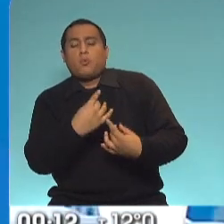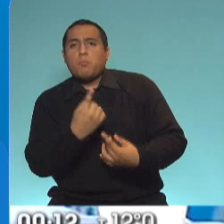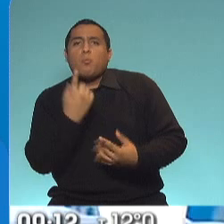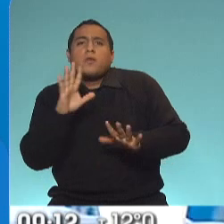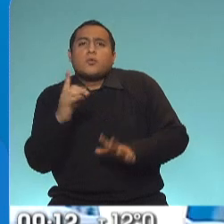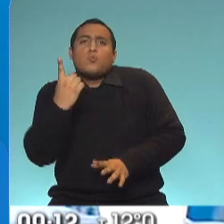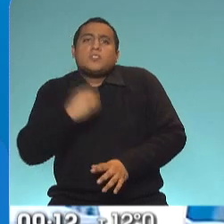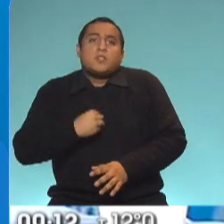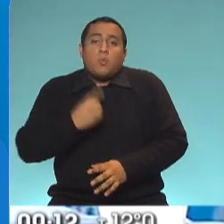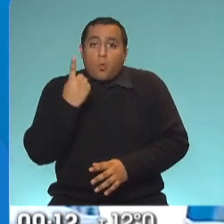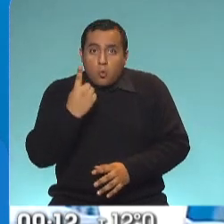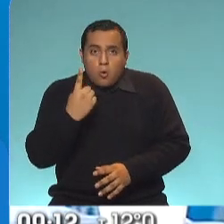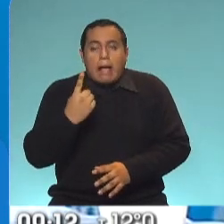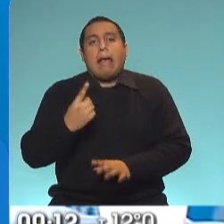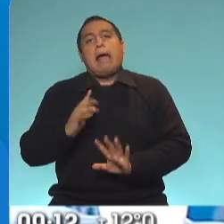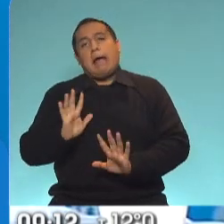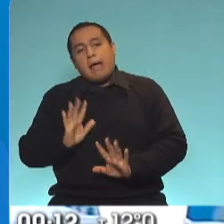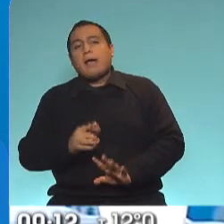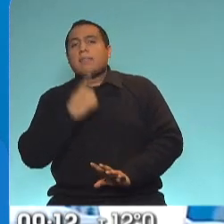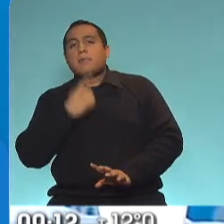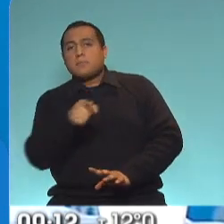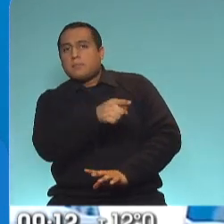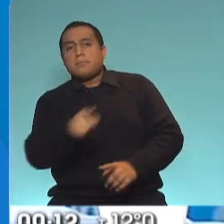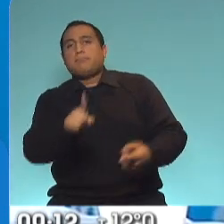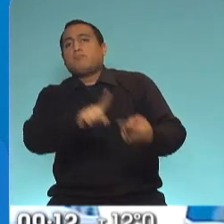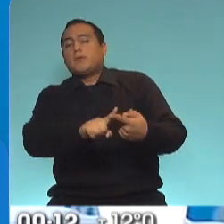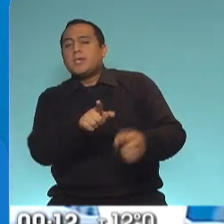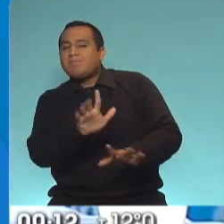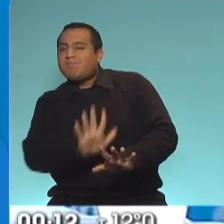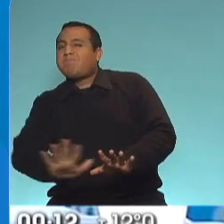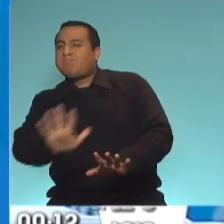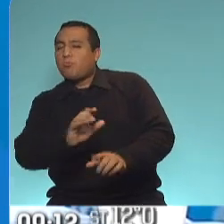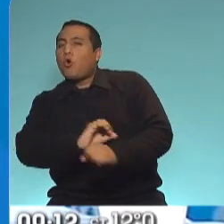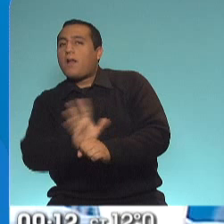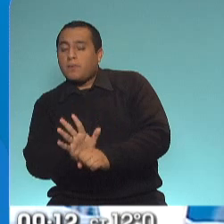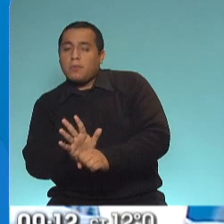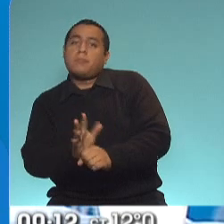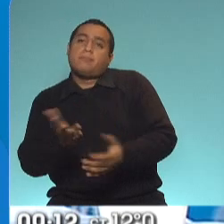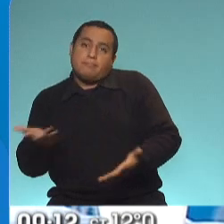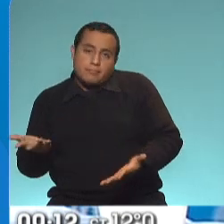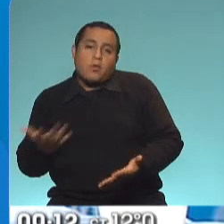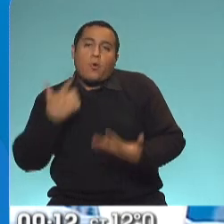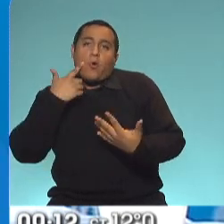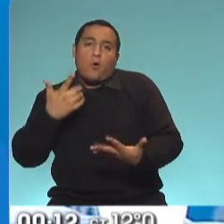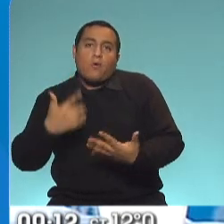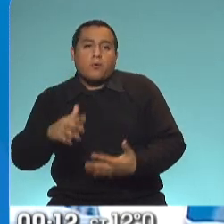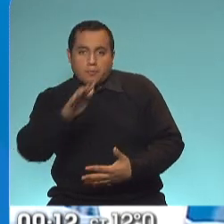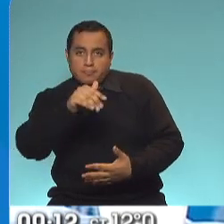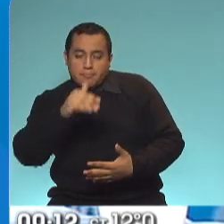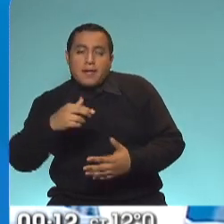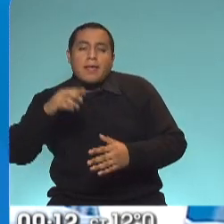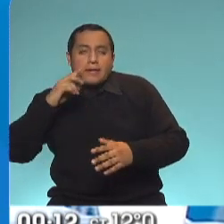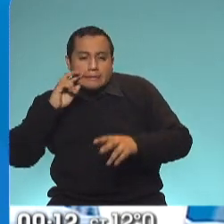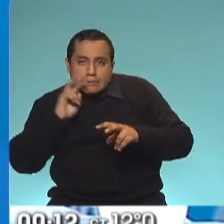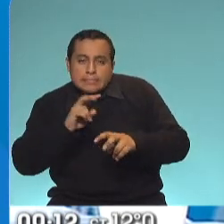ya se lo puede categorizar como un contacto, un caso sospechoso, y realizar, obviamente, el acceso al test de PCR para